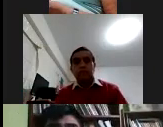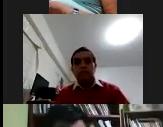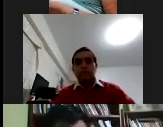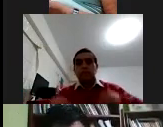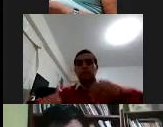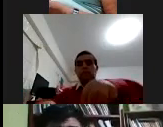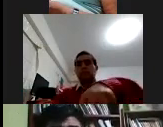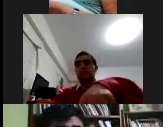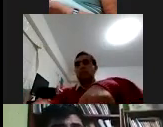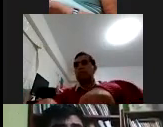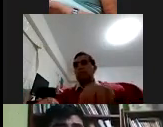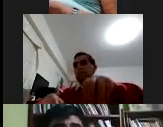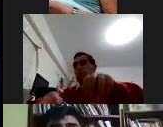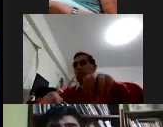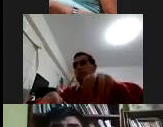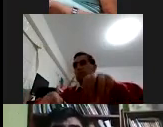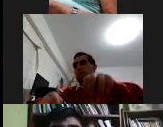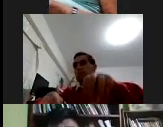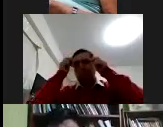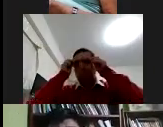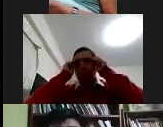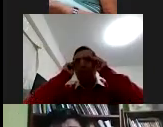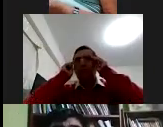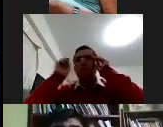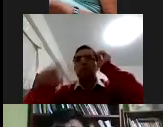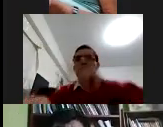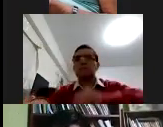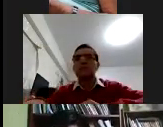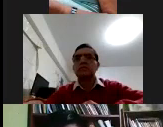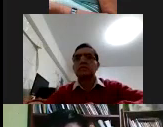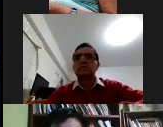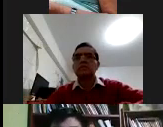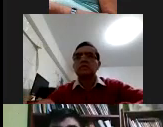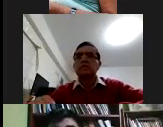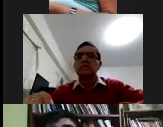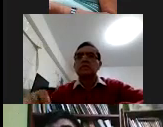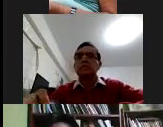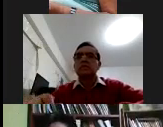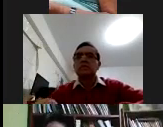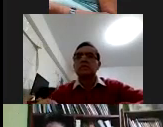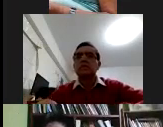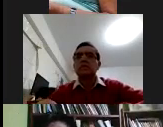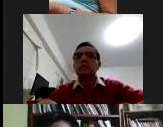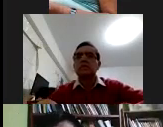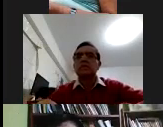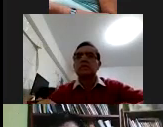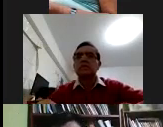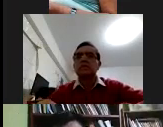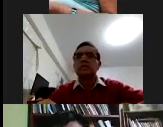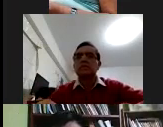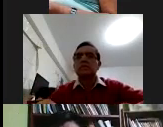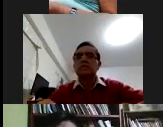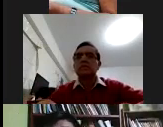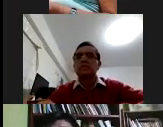estas alteraciones que he mencionado, si tiene dificultad para respirar, si tiene tos severa, si presenta mareos también, porque puede ser causa